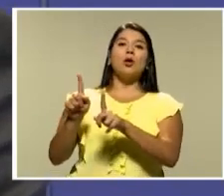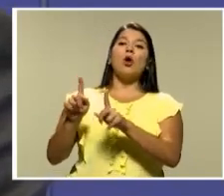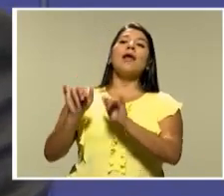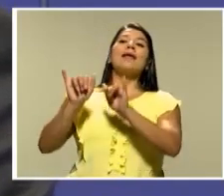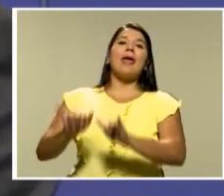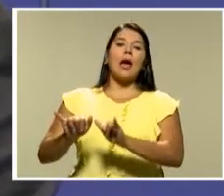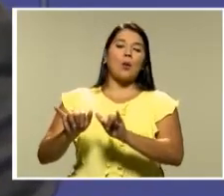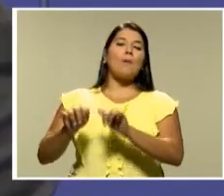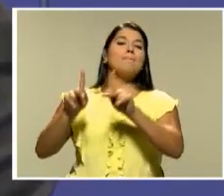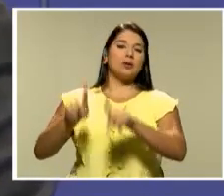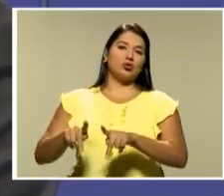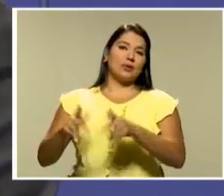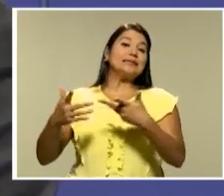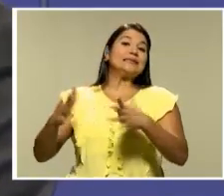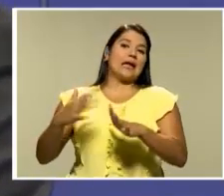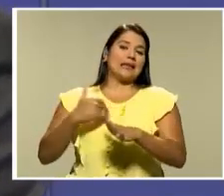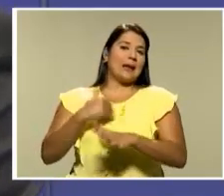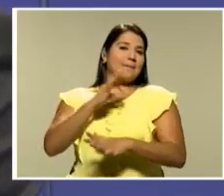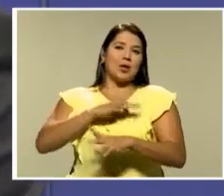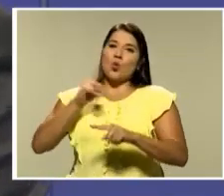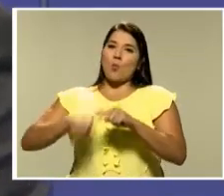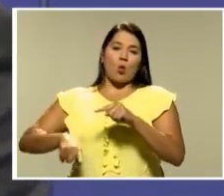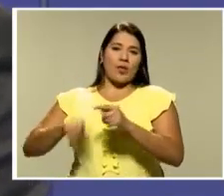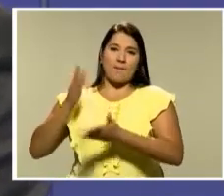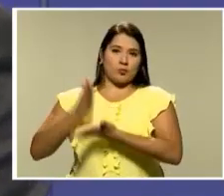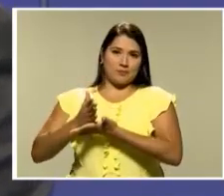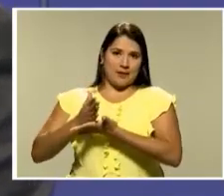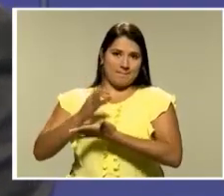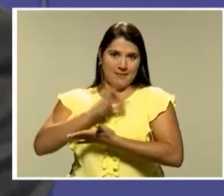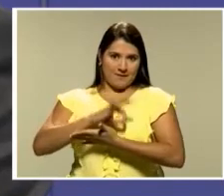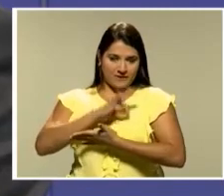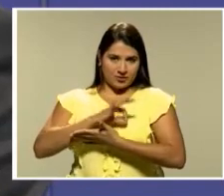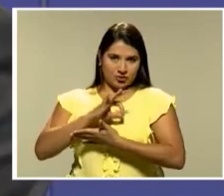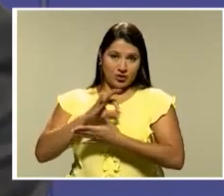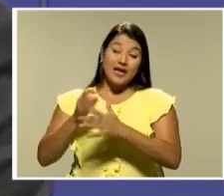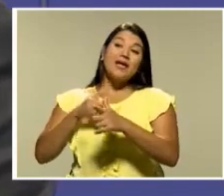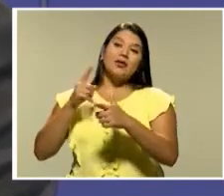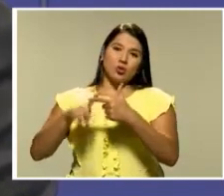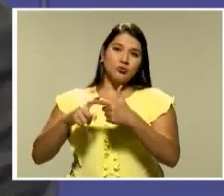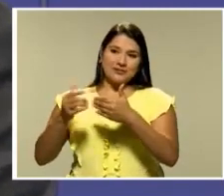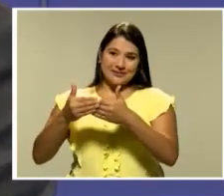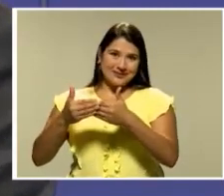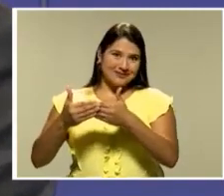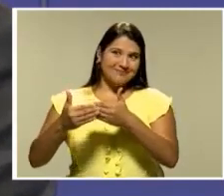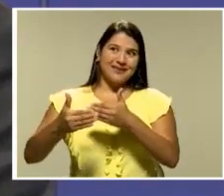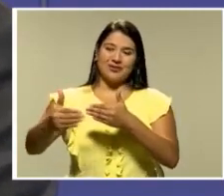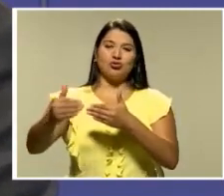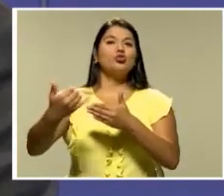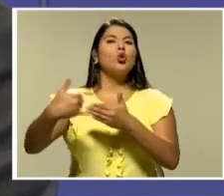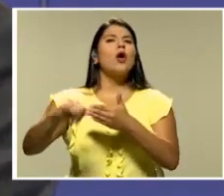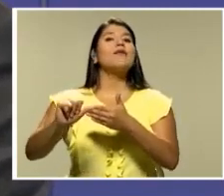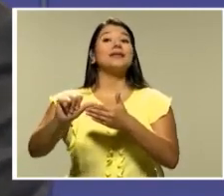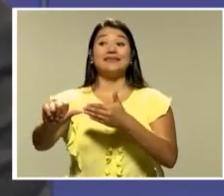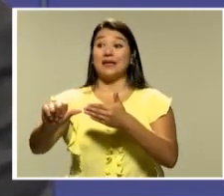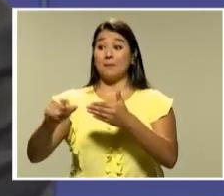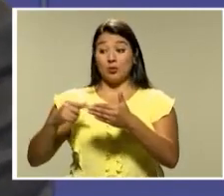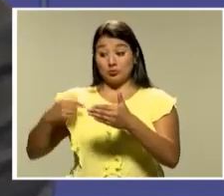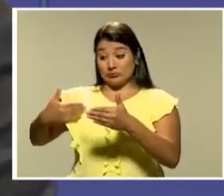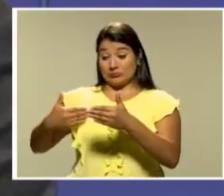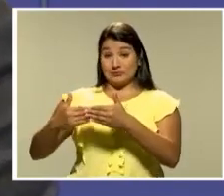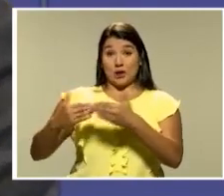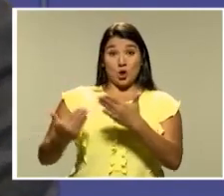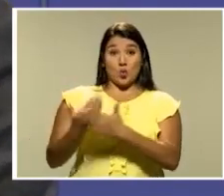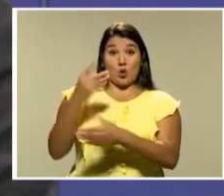de herederos, pero es un tema de que aquí, por un compromiso político, empezamos a desenredar la madeja,